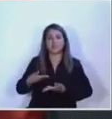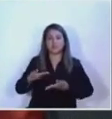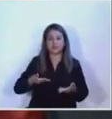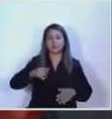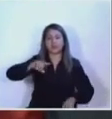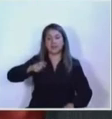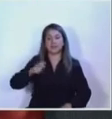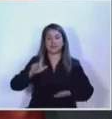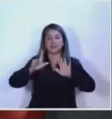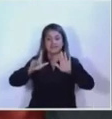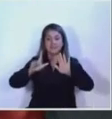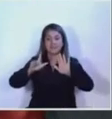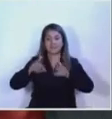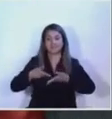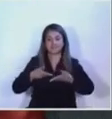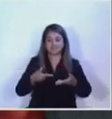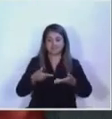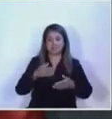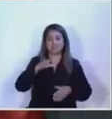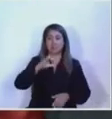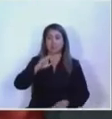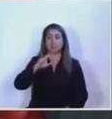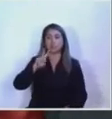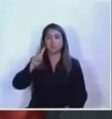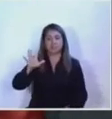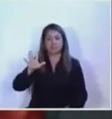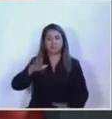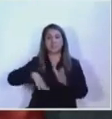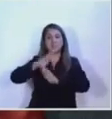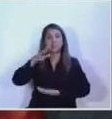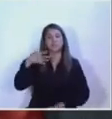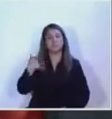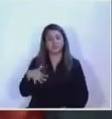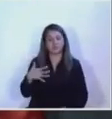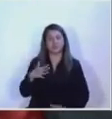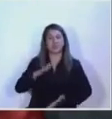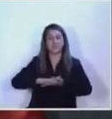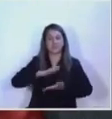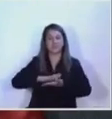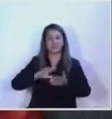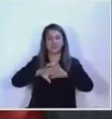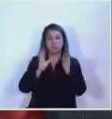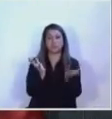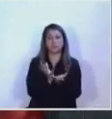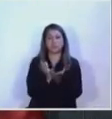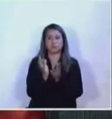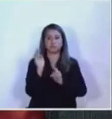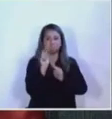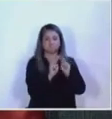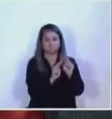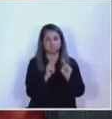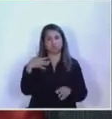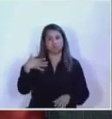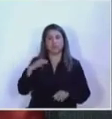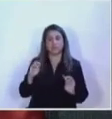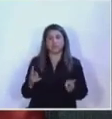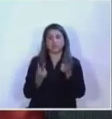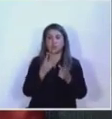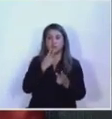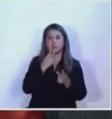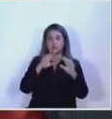en su calidad de anfitrión de la COP25, el más importante evento del mundo en torno a la sobrevivencia del